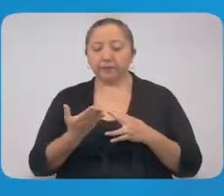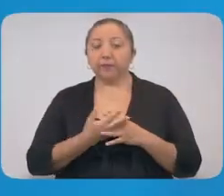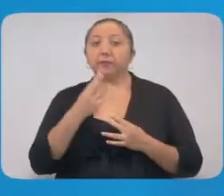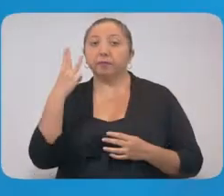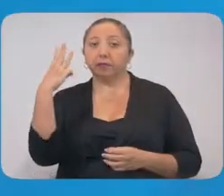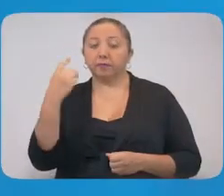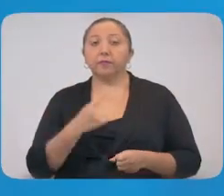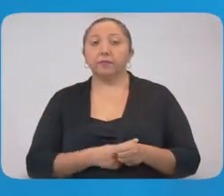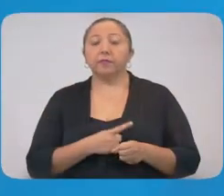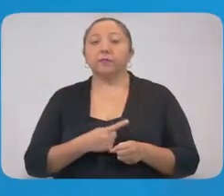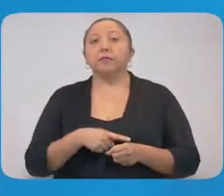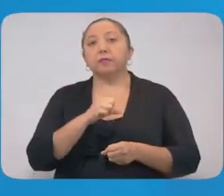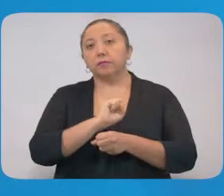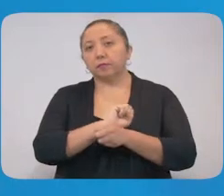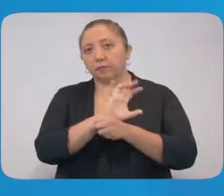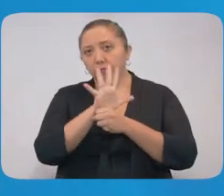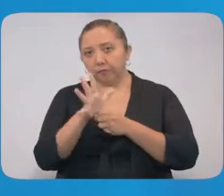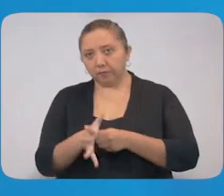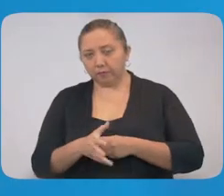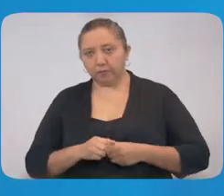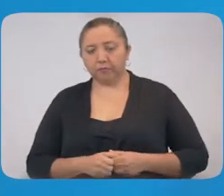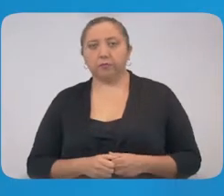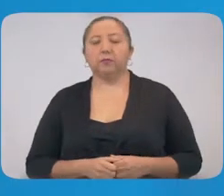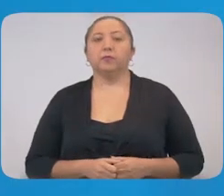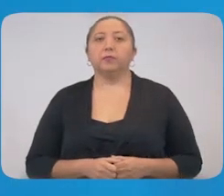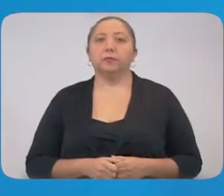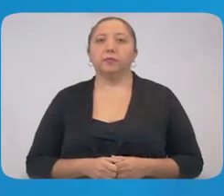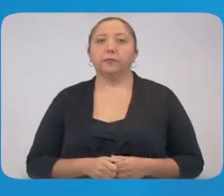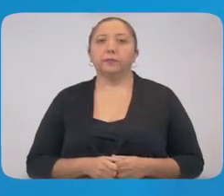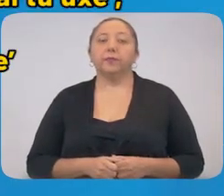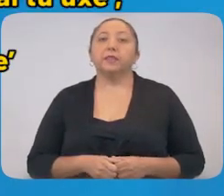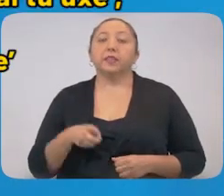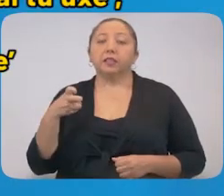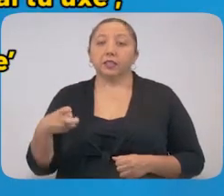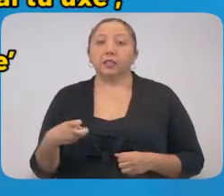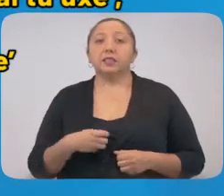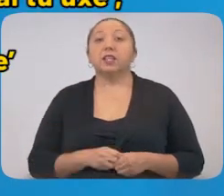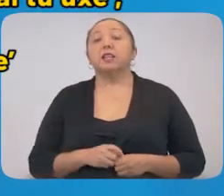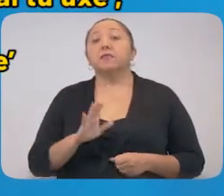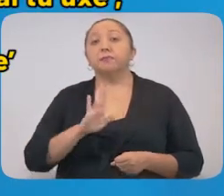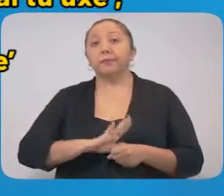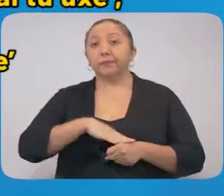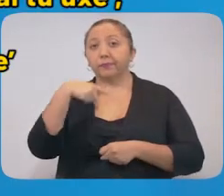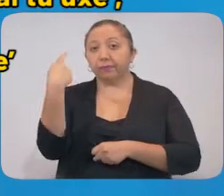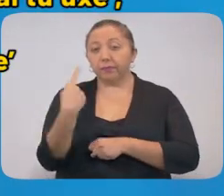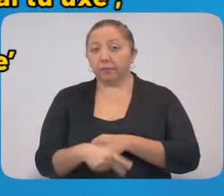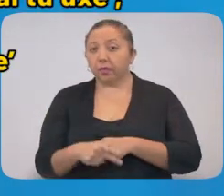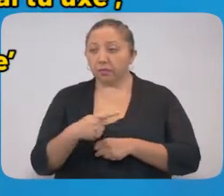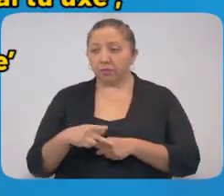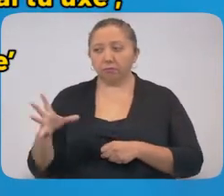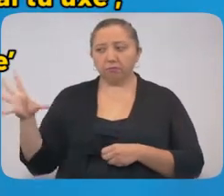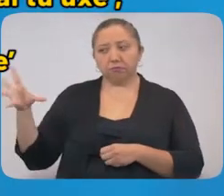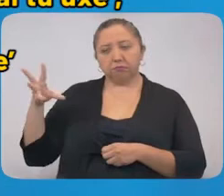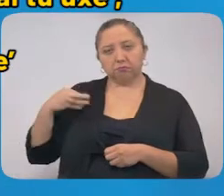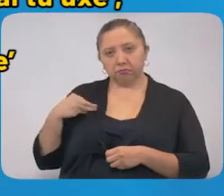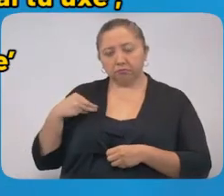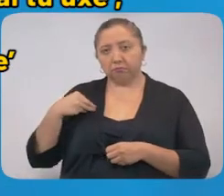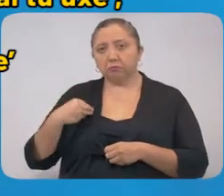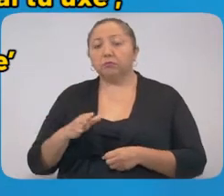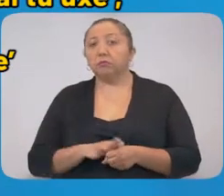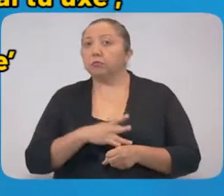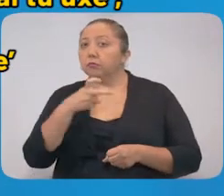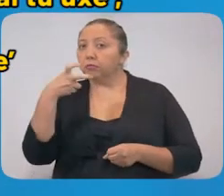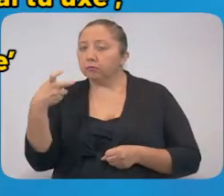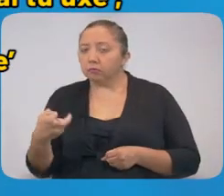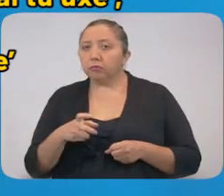3 de la contingencia sanitaria ocasionada por el coronavirus COVID-19. Esta fase es en la que se corre mayor riesgo de contagio,